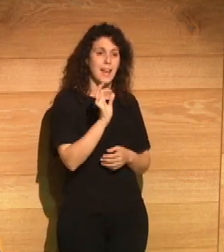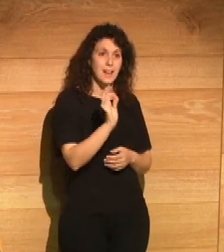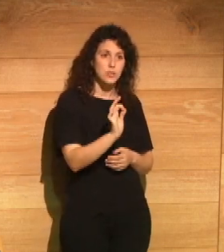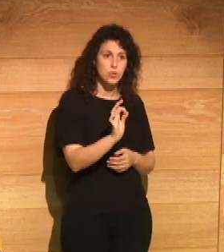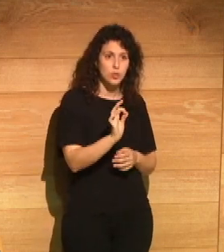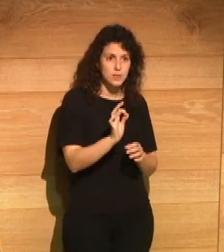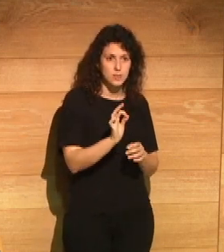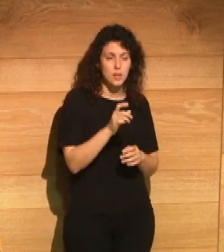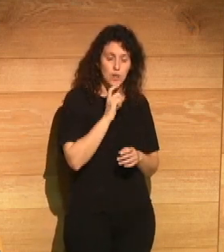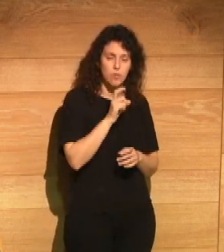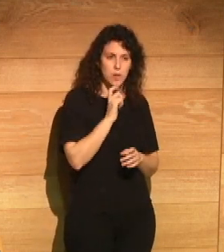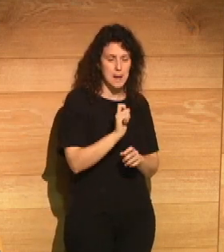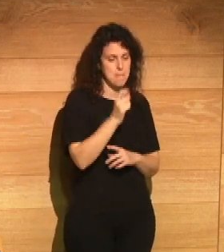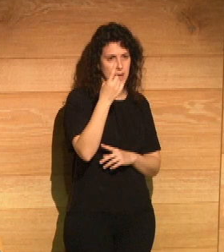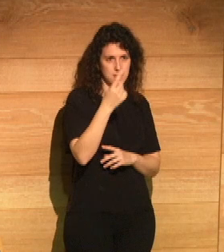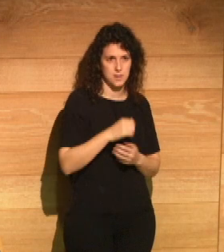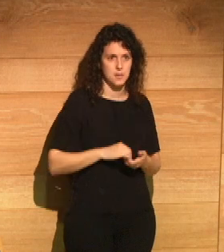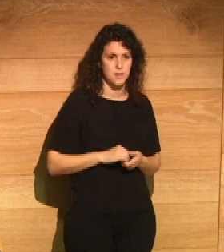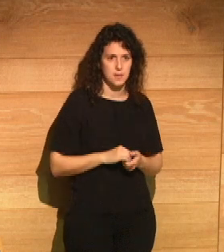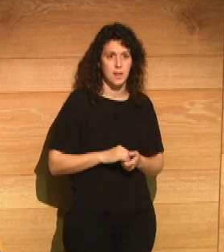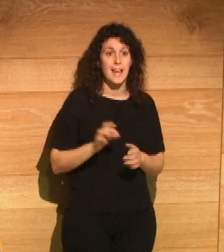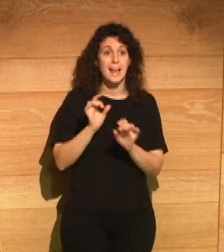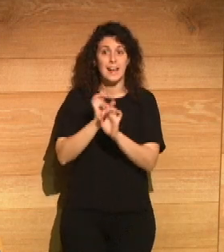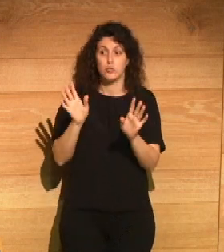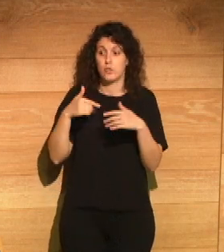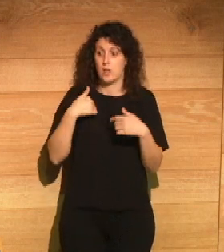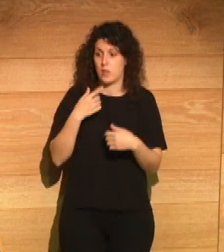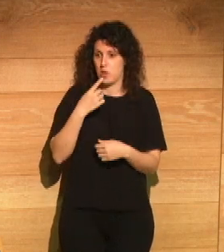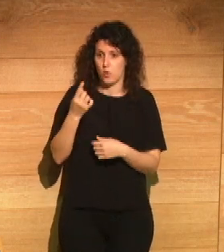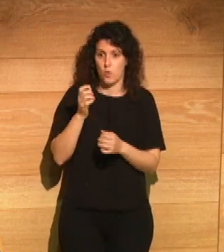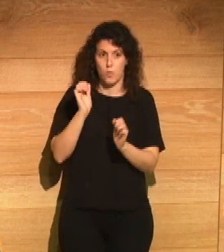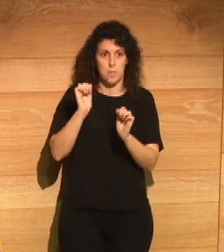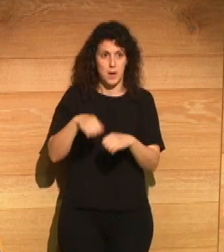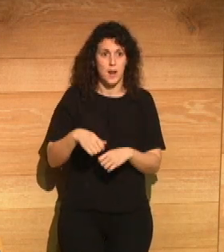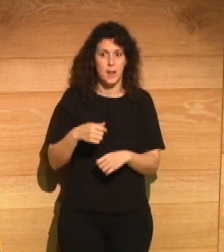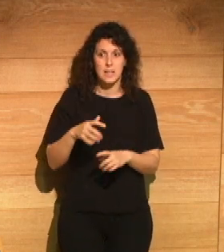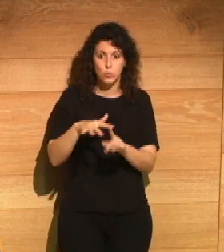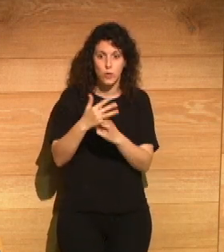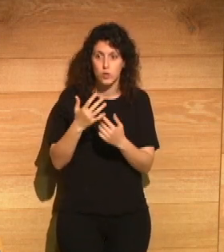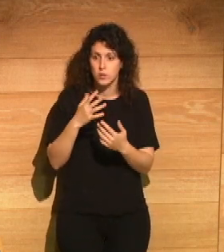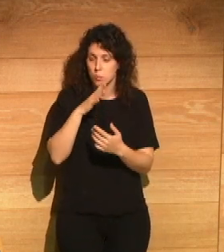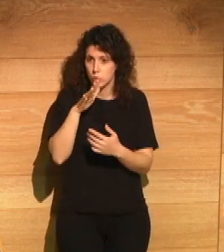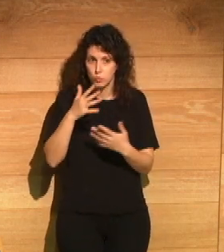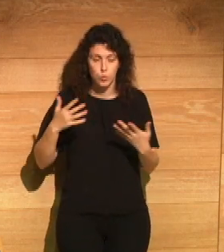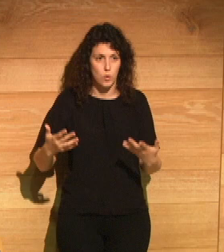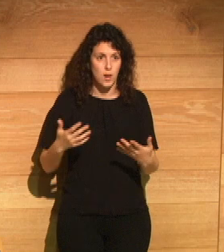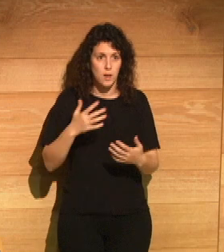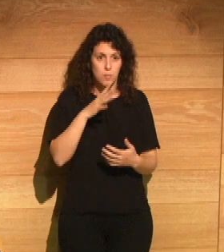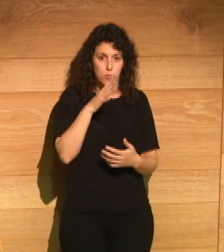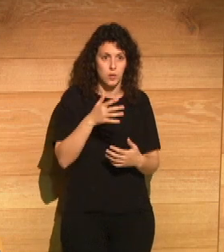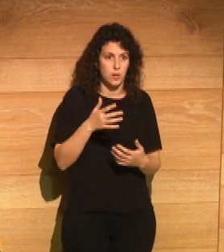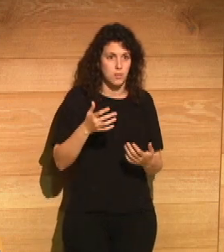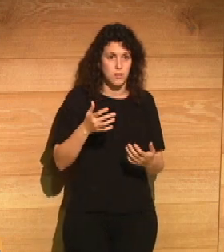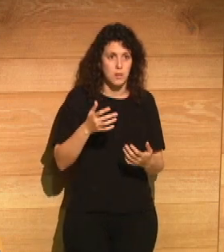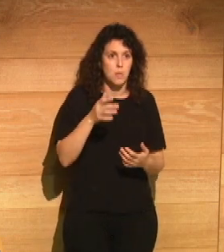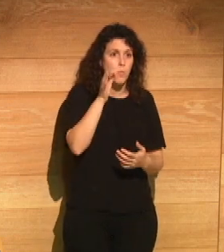más complejo, o sea, que por supuesto están buscando. Claro, pero entonces ahí yo digo, bueno, aprovechemos que está pasando porque Por ¿qué nos está supuesto, permitiendo ¿por qué esto? no?